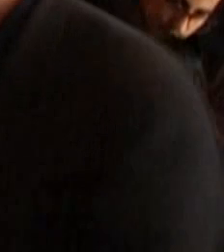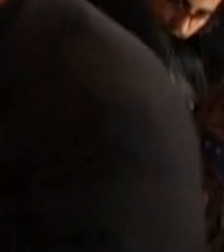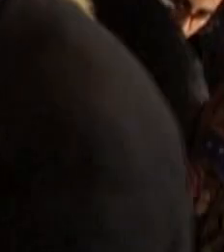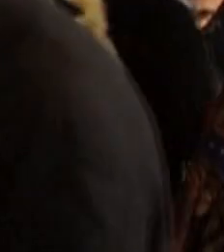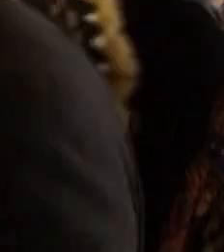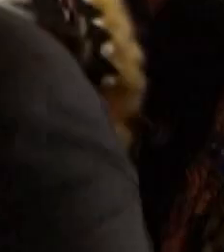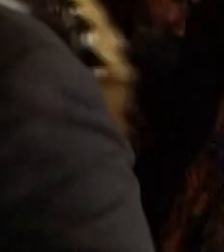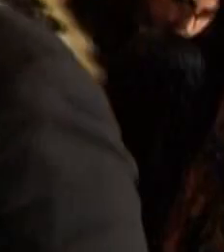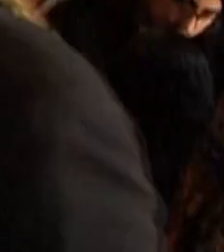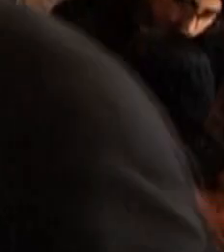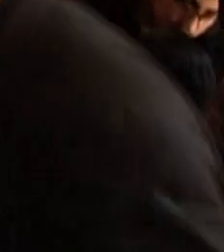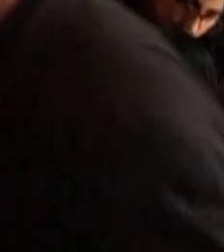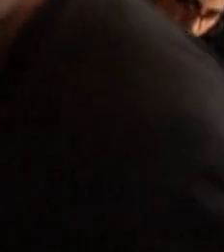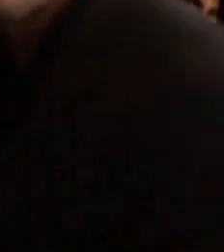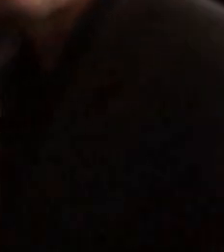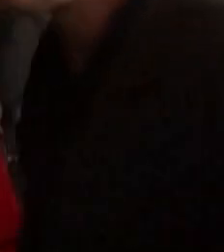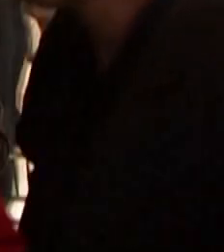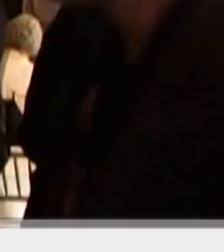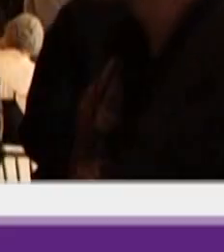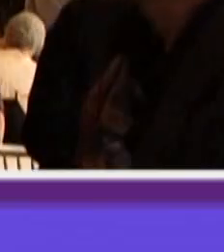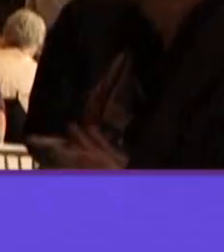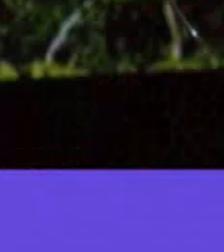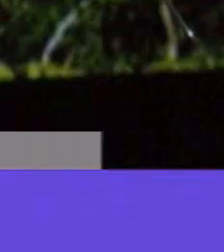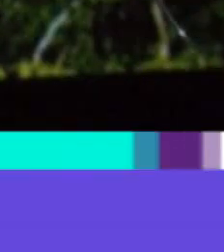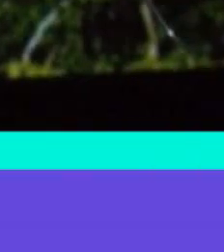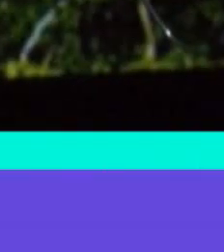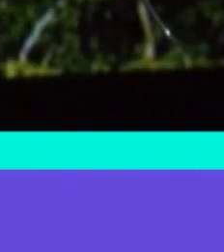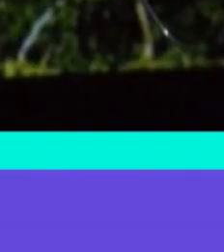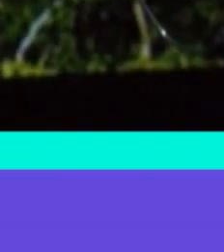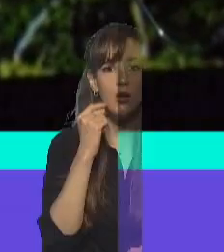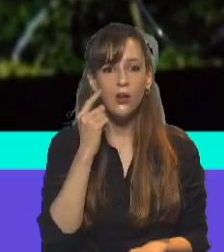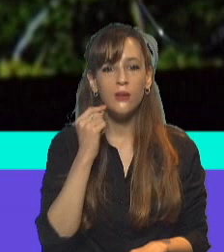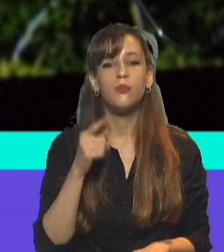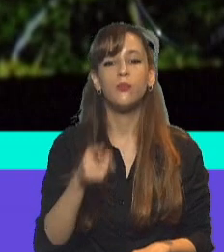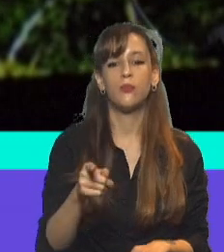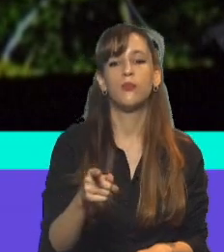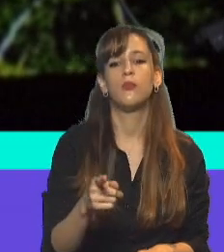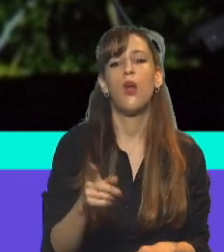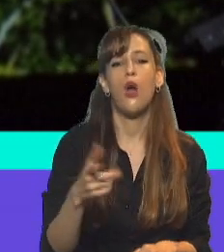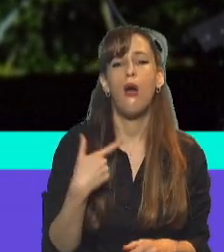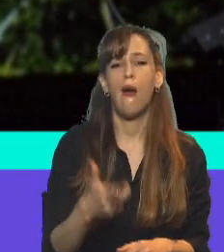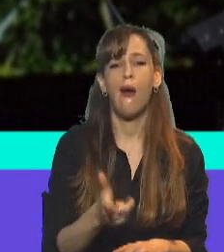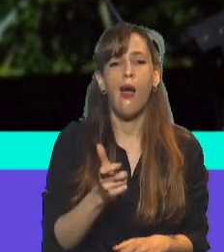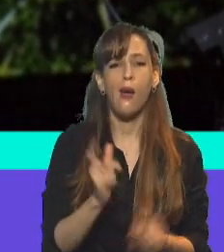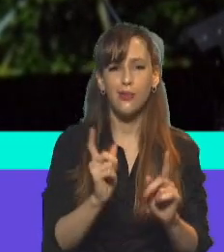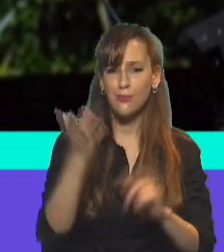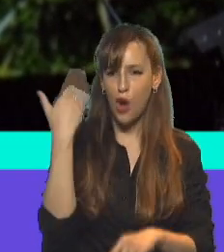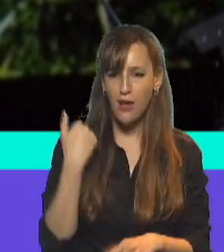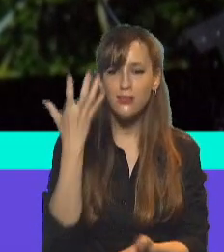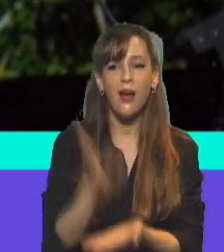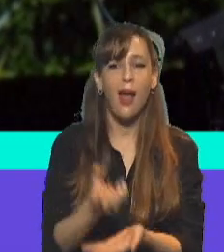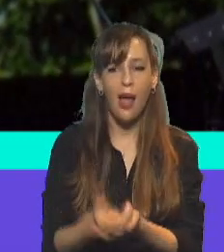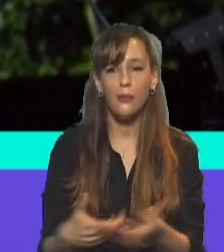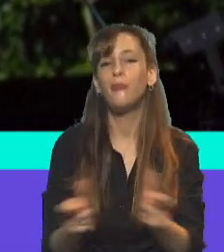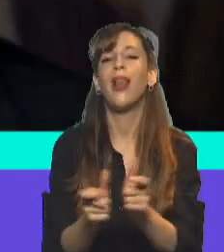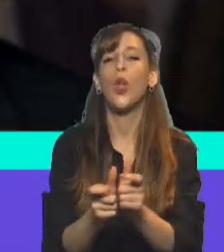La información nos lleva a Estados Unidos. El actor Alec Baldwin disparó un arma de utilería mientras filmaba ayer una escena de la